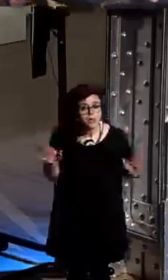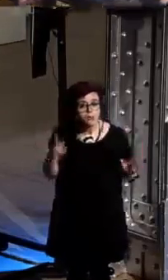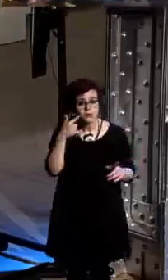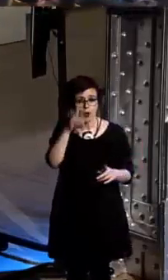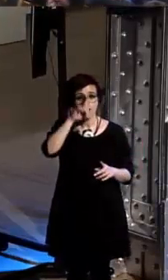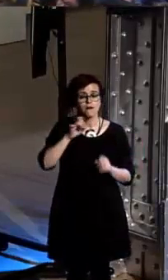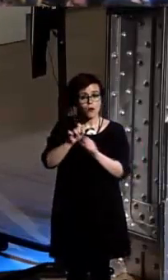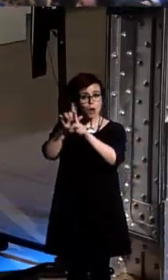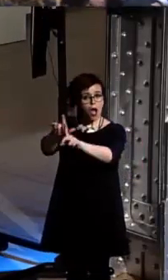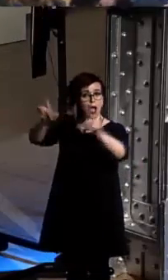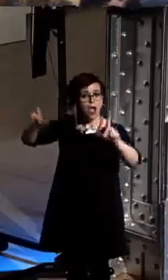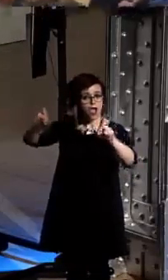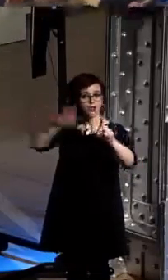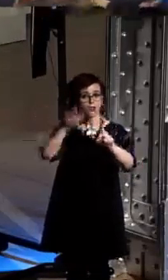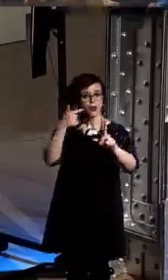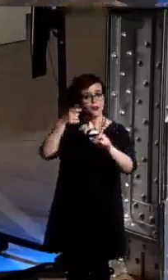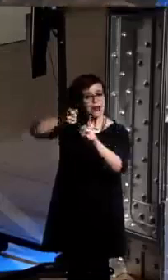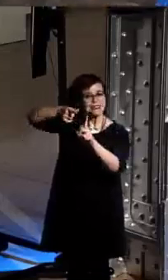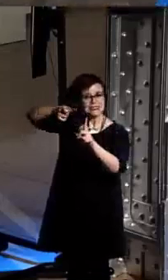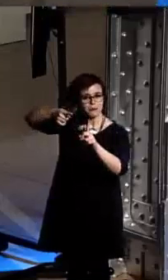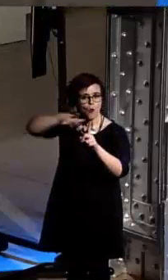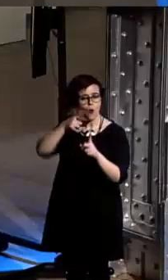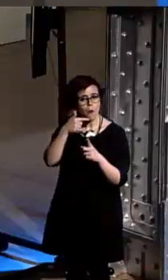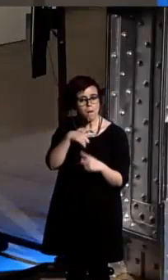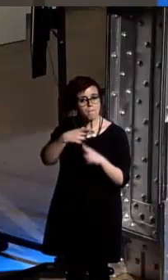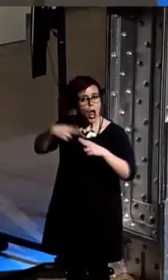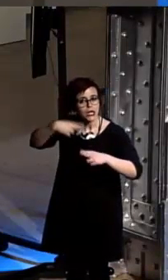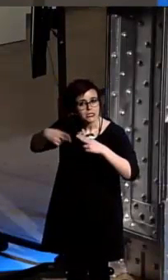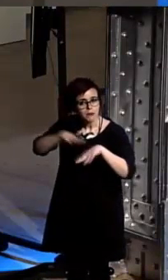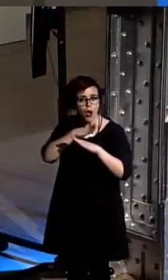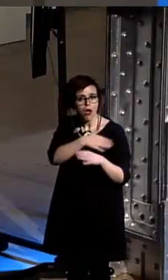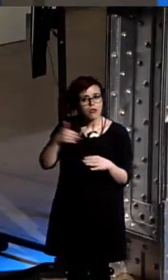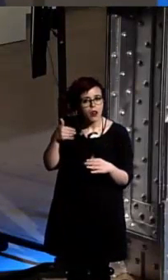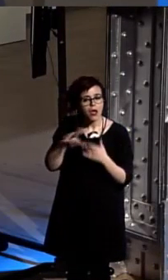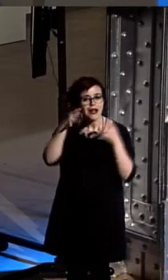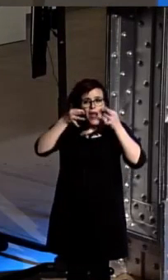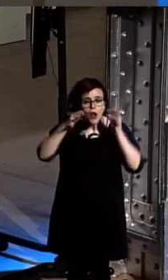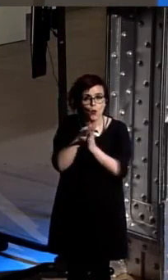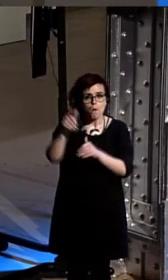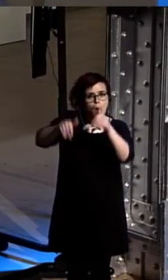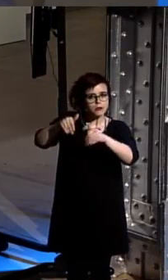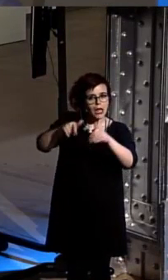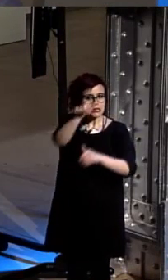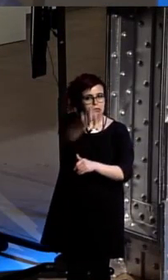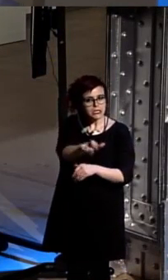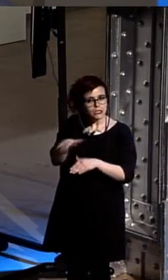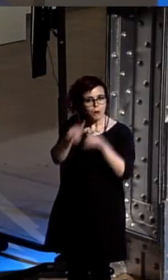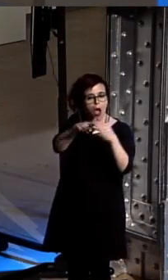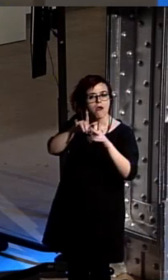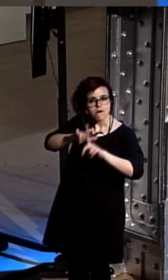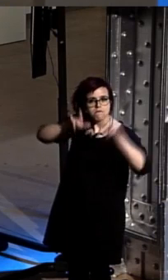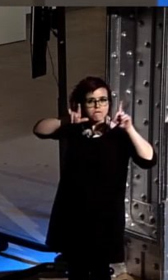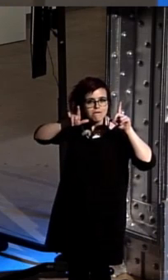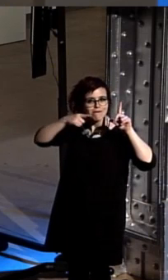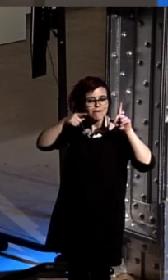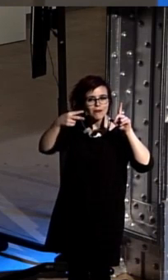una imagen de una campaña que utiliza un estímulo político, intenta sacar una reacción de un votante basándonos en esta imagen de